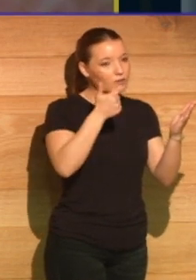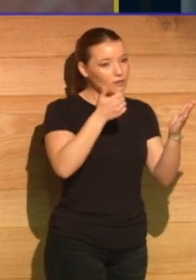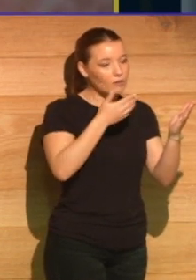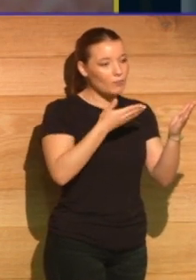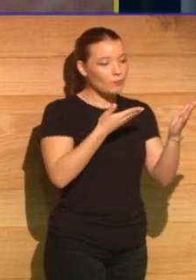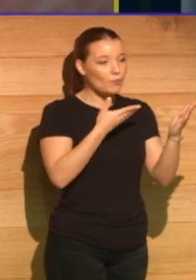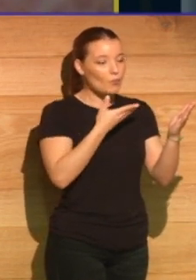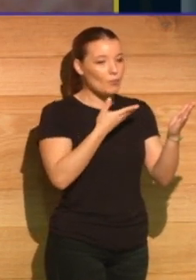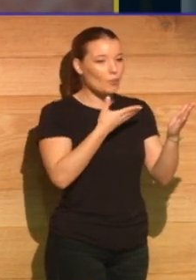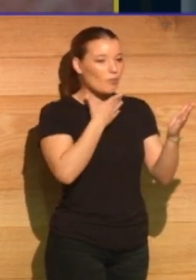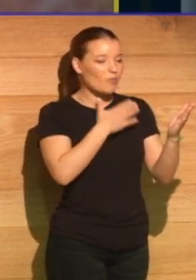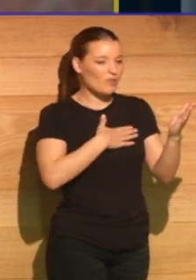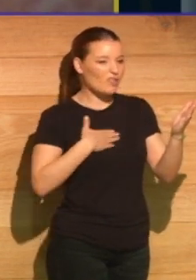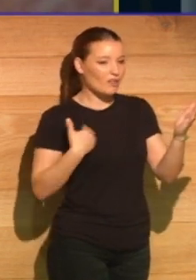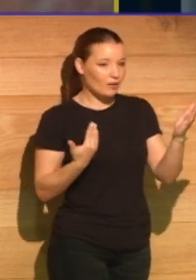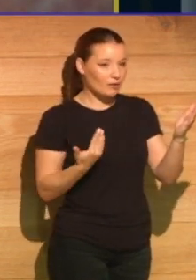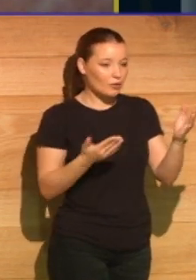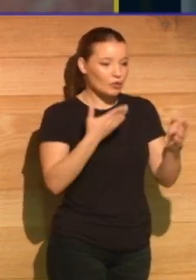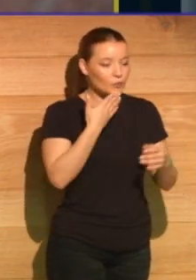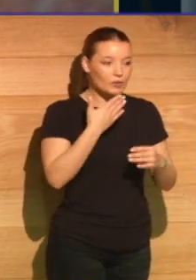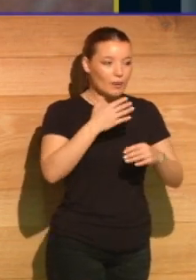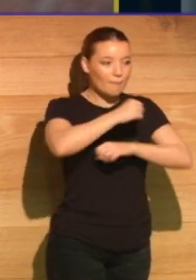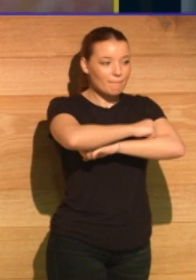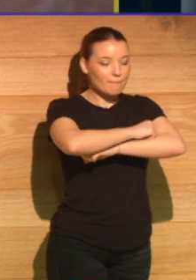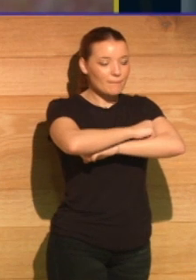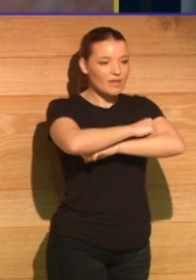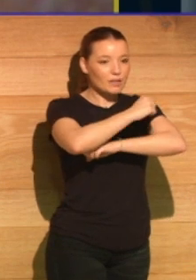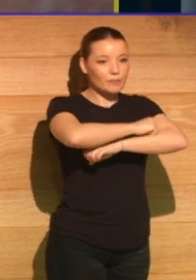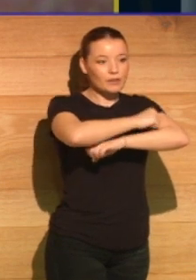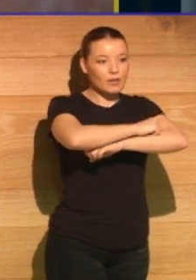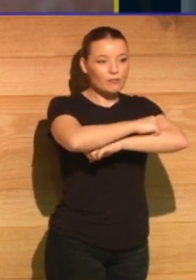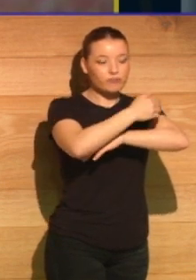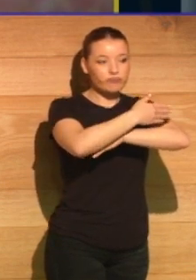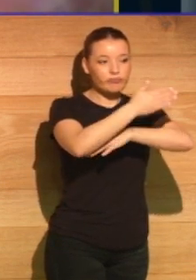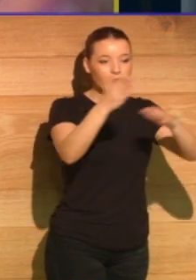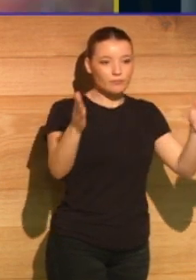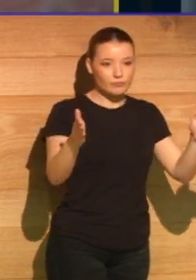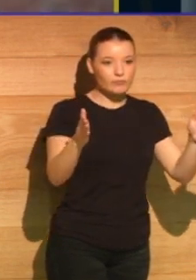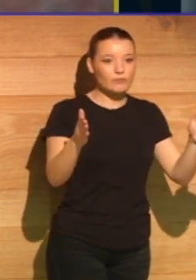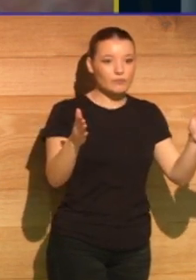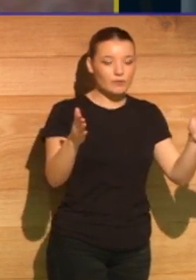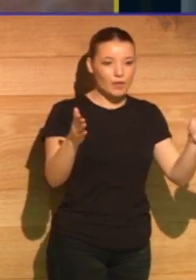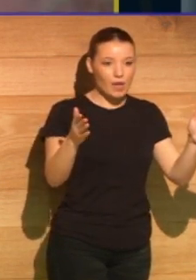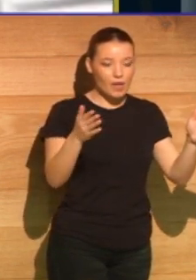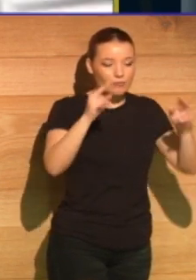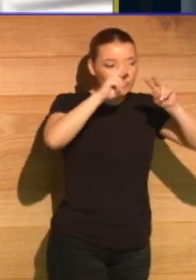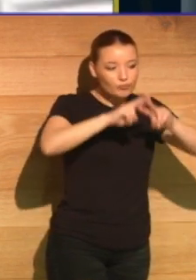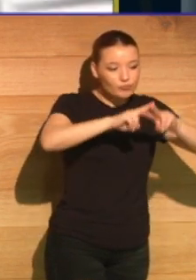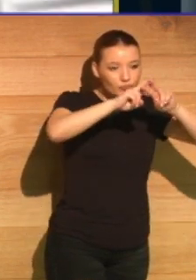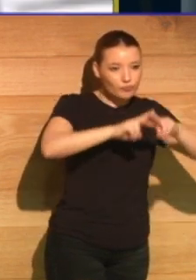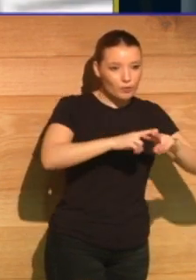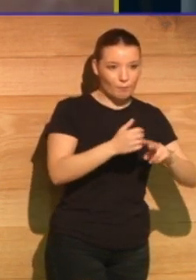como abrir una pequeña ventana, ¿no? Es como curiosear un poco en un aspecto